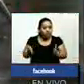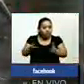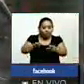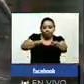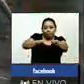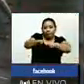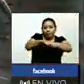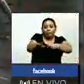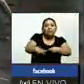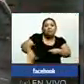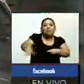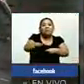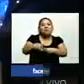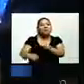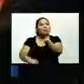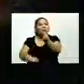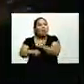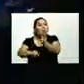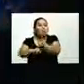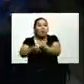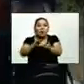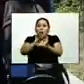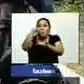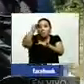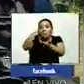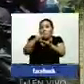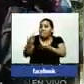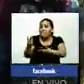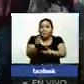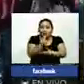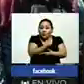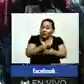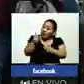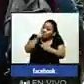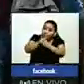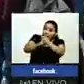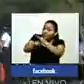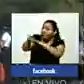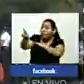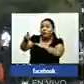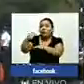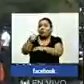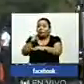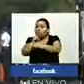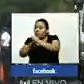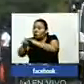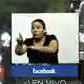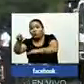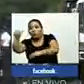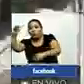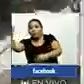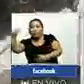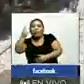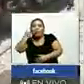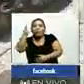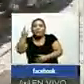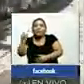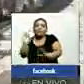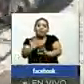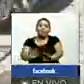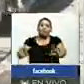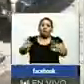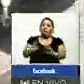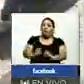Control Territorial, que ayudará a disminuir el número de personas que salen del país de manera ilegal en busca de